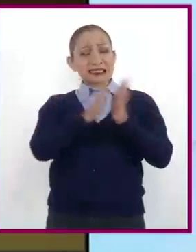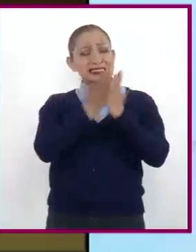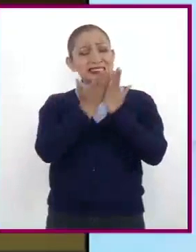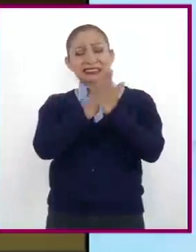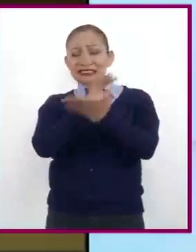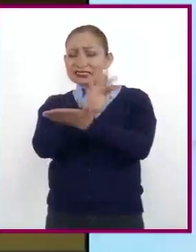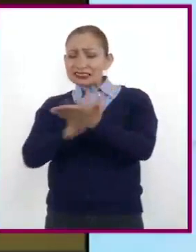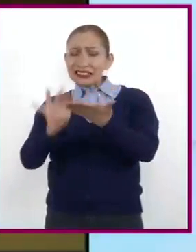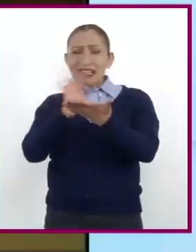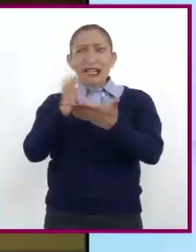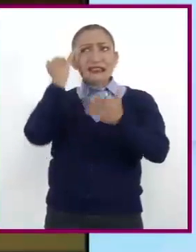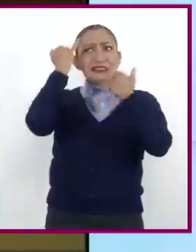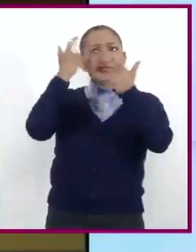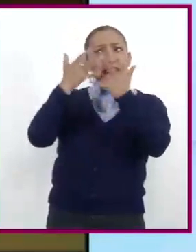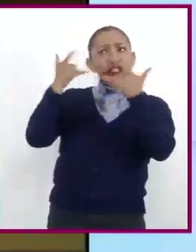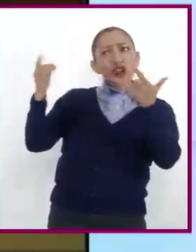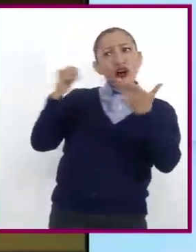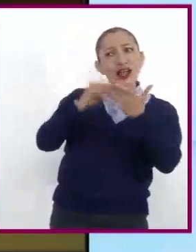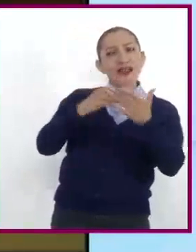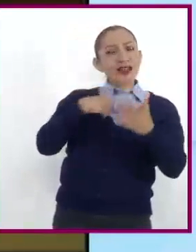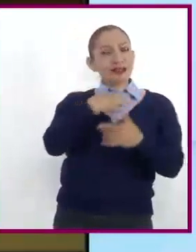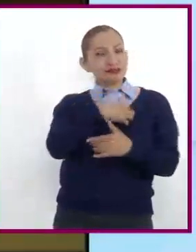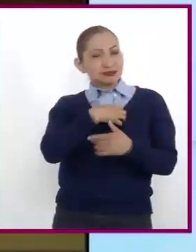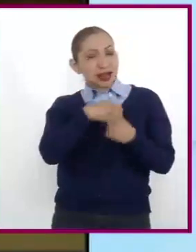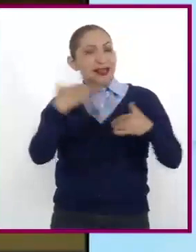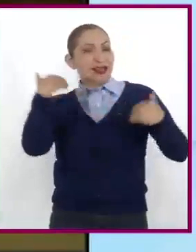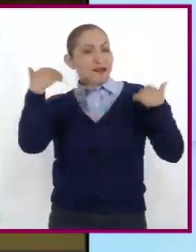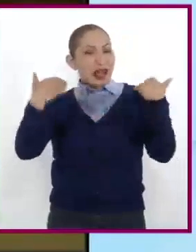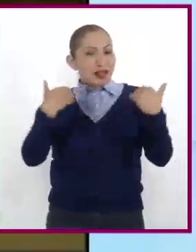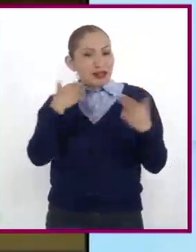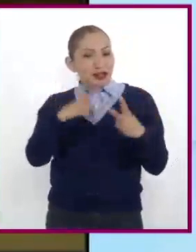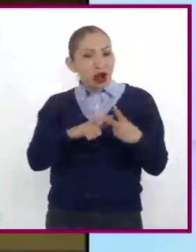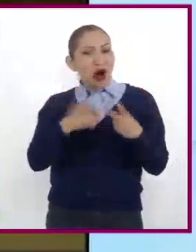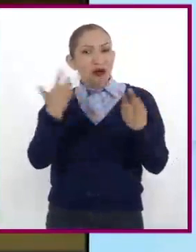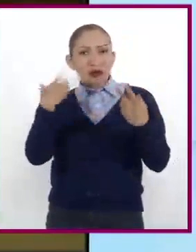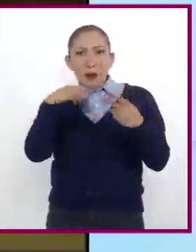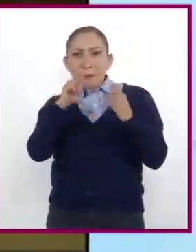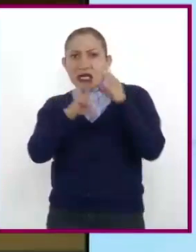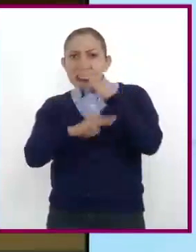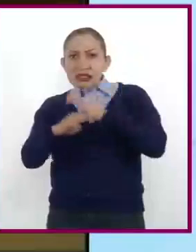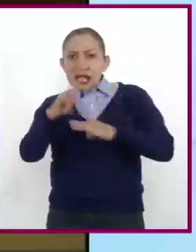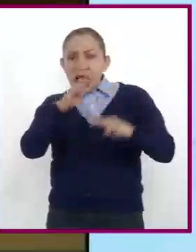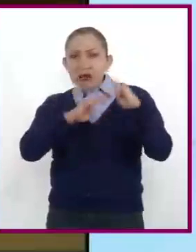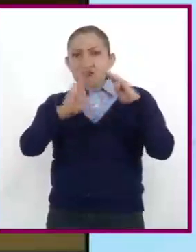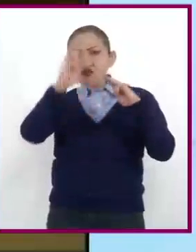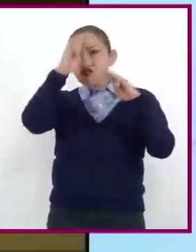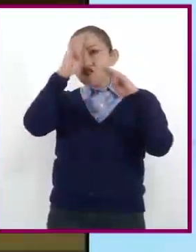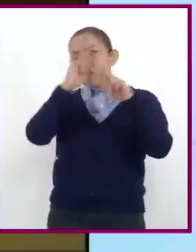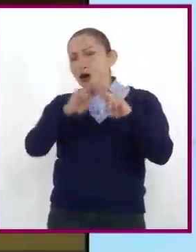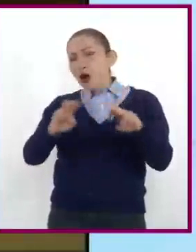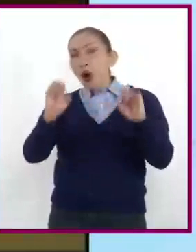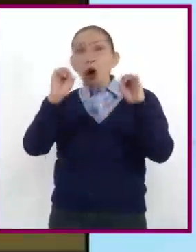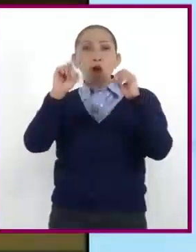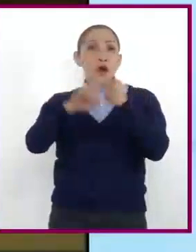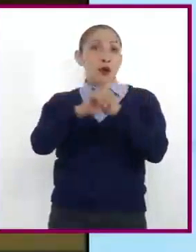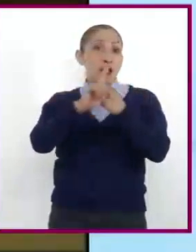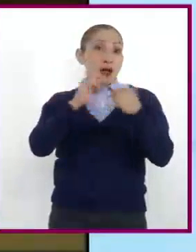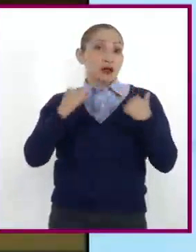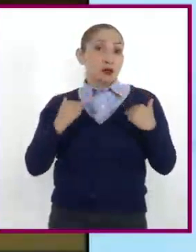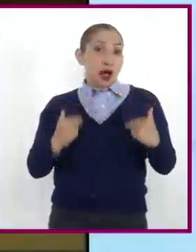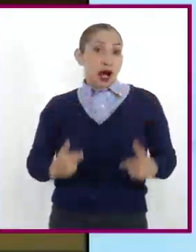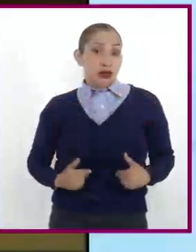literatura ha recreado diversas historias de alegría, diversión, misterio, reflexión o de problemas